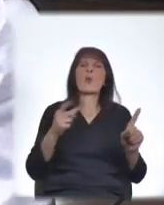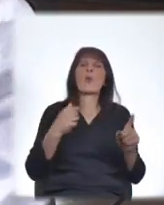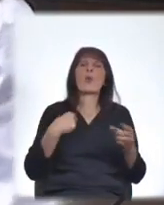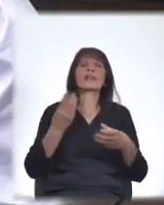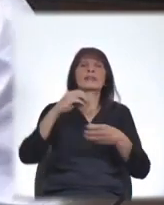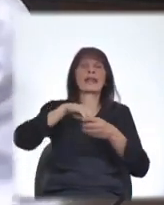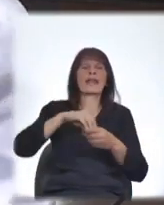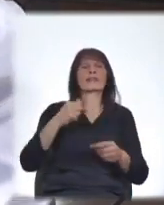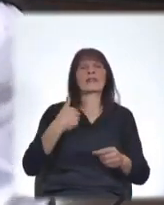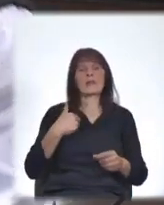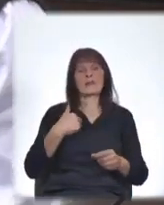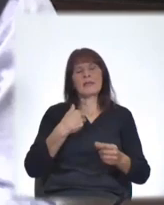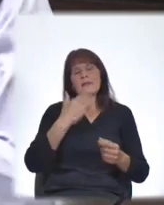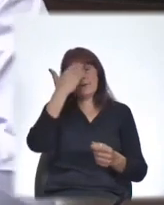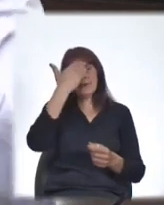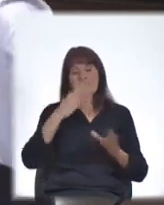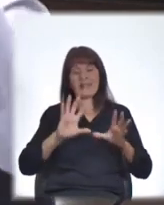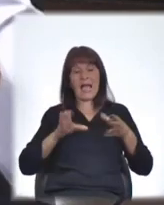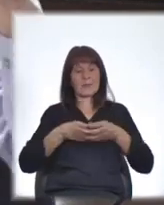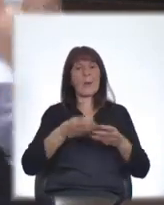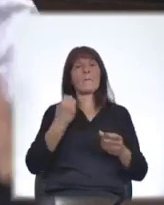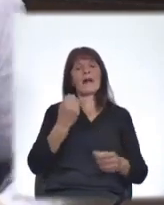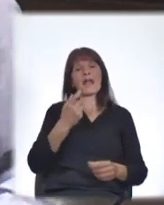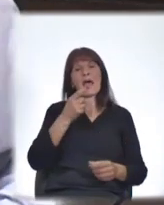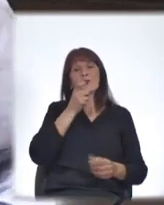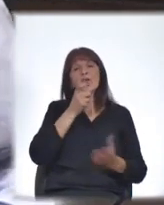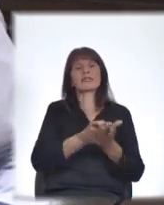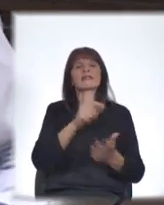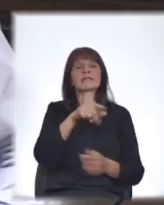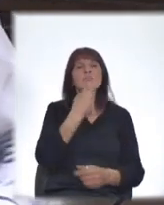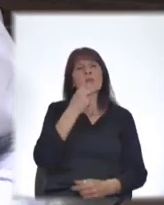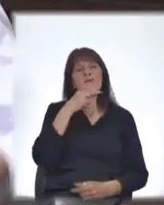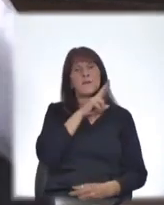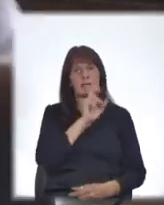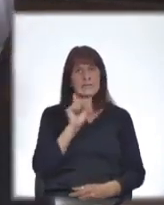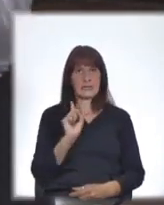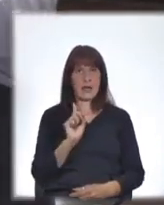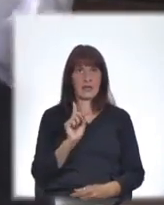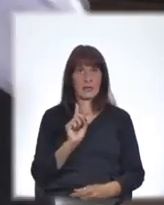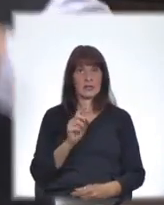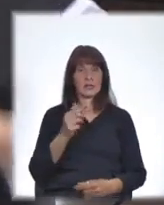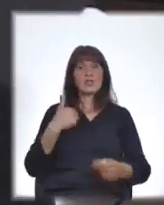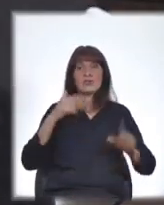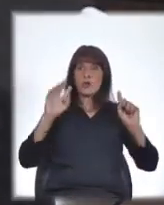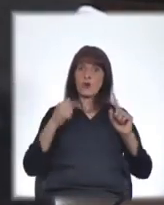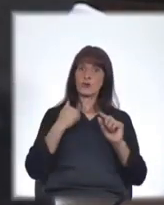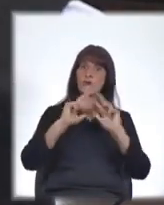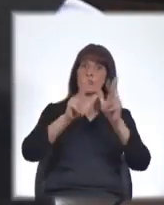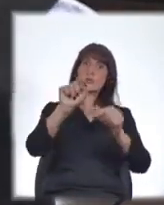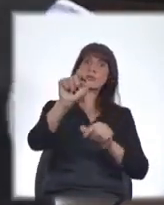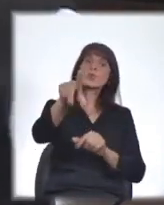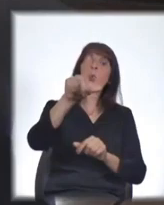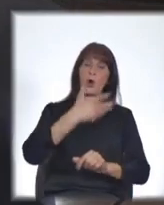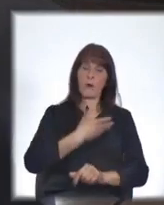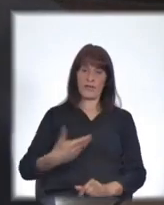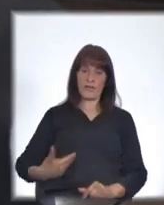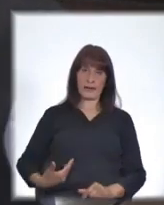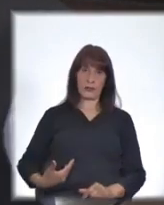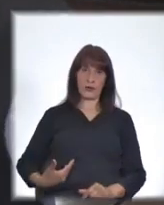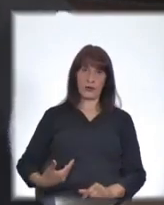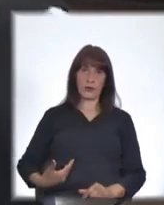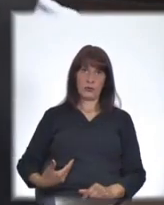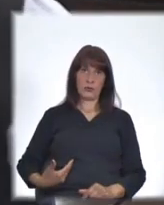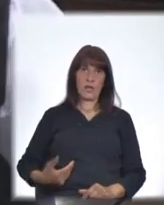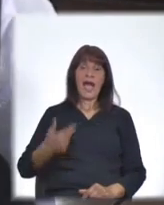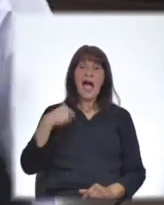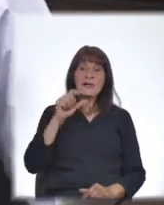fuerza política para fundamentar que eso es una gran falsedad. Voy a citar a su gobierno. Y lo voy a citar